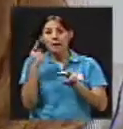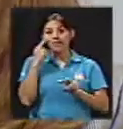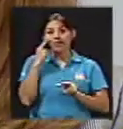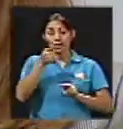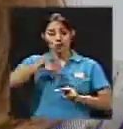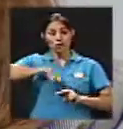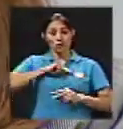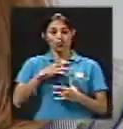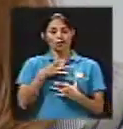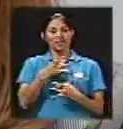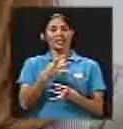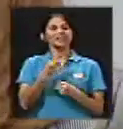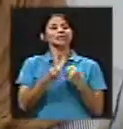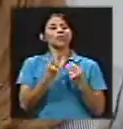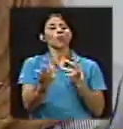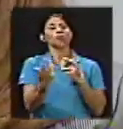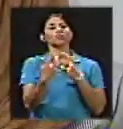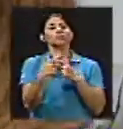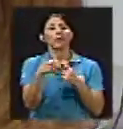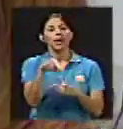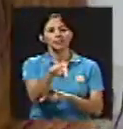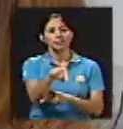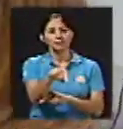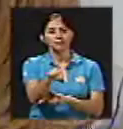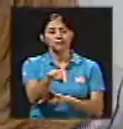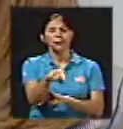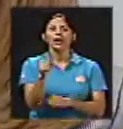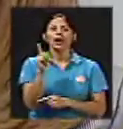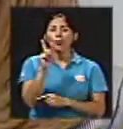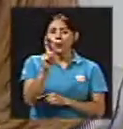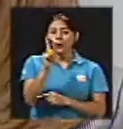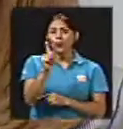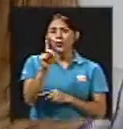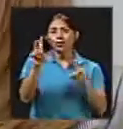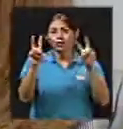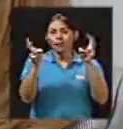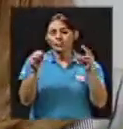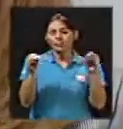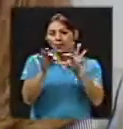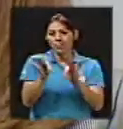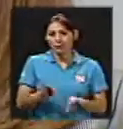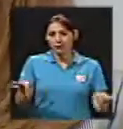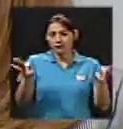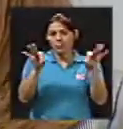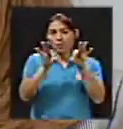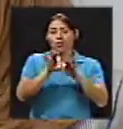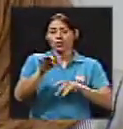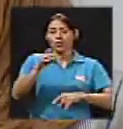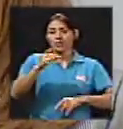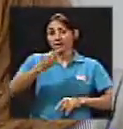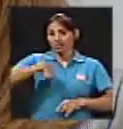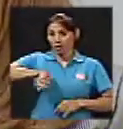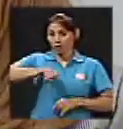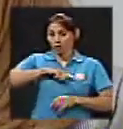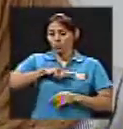intereses a la luz de esos desenvolvimientos. Me parece que uno de los aspectos más importantes que hemos planteado durante nuestra gestión es este